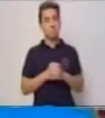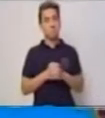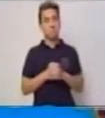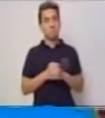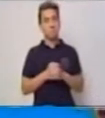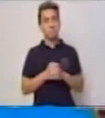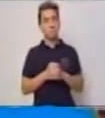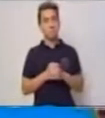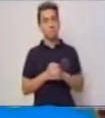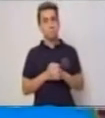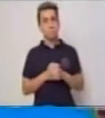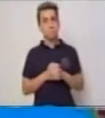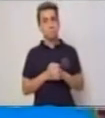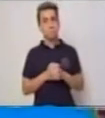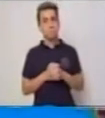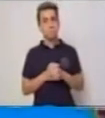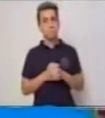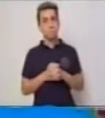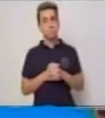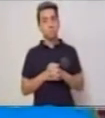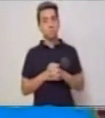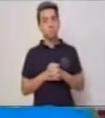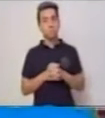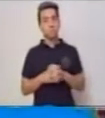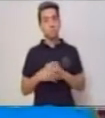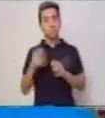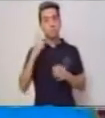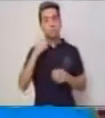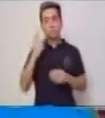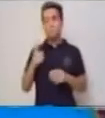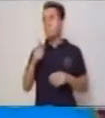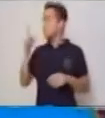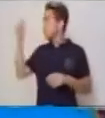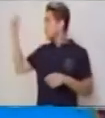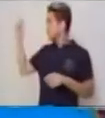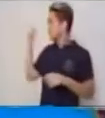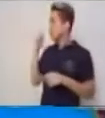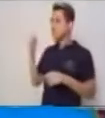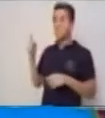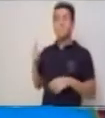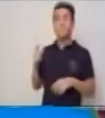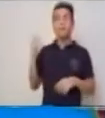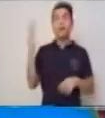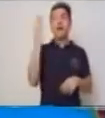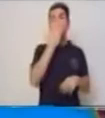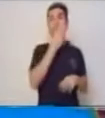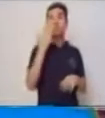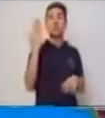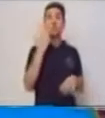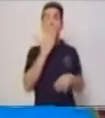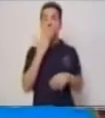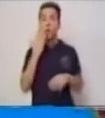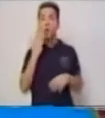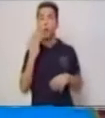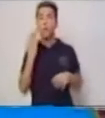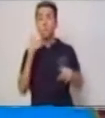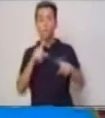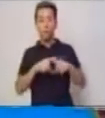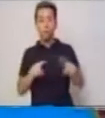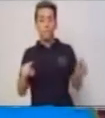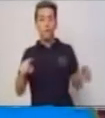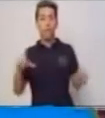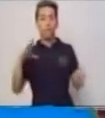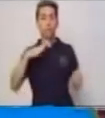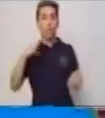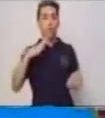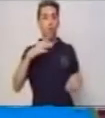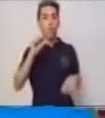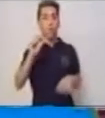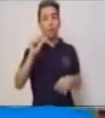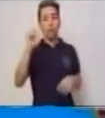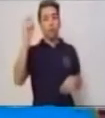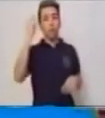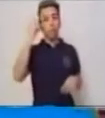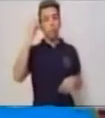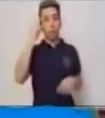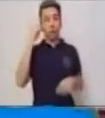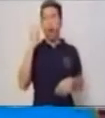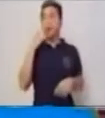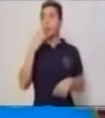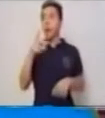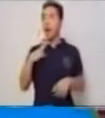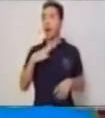Escuchemos en casa la oración. Estudio, pero tengo poca memoria. Aquí hay dos